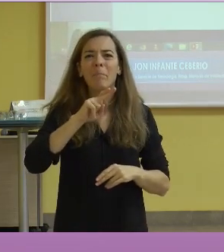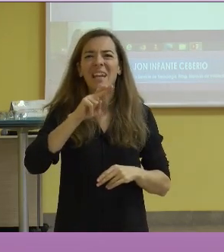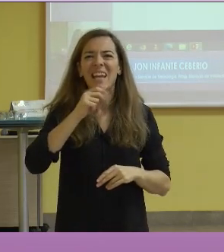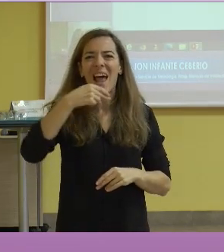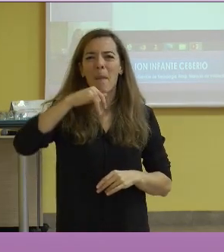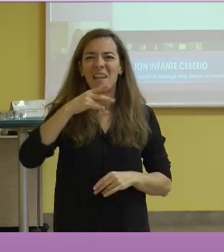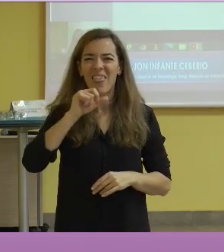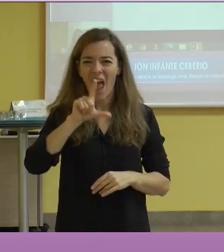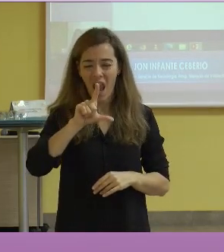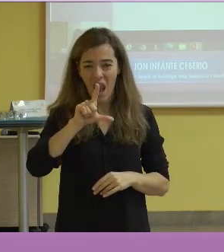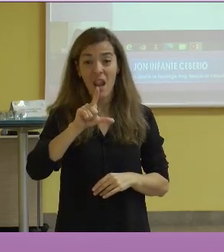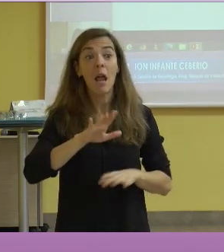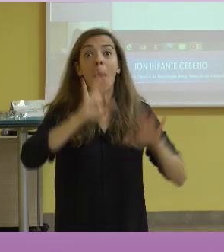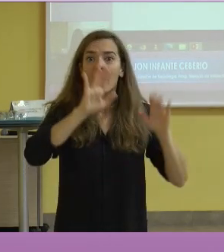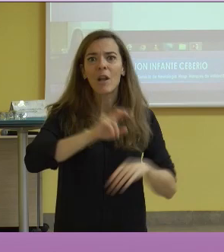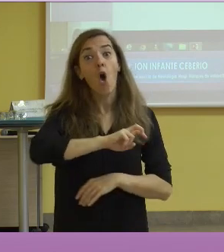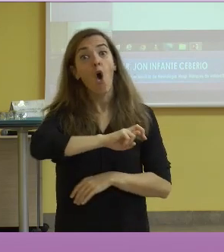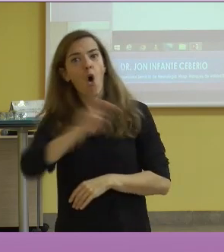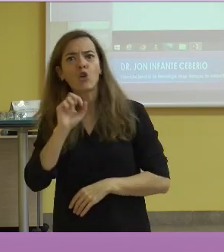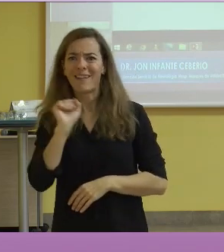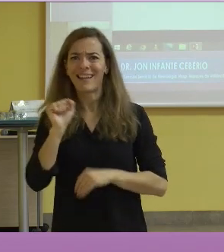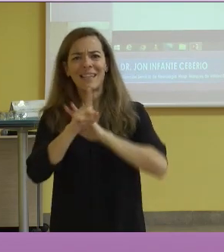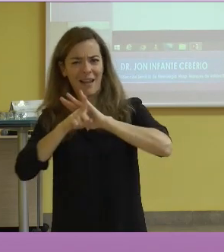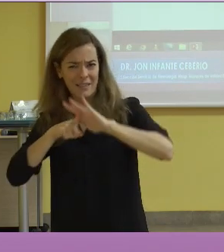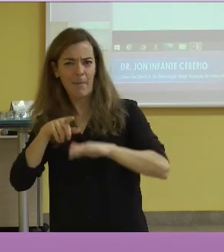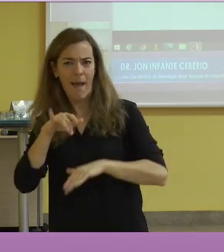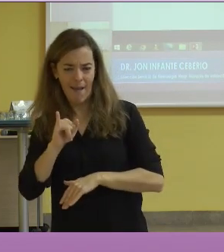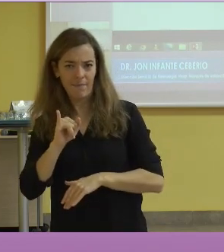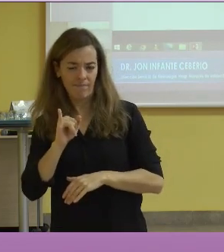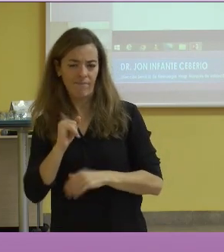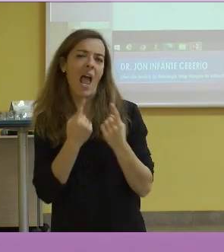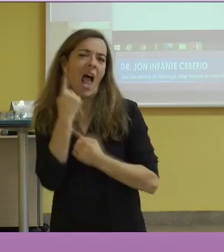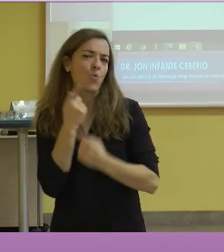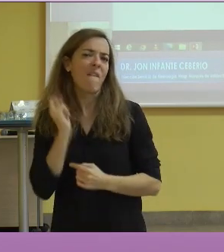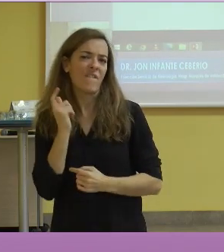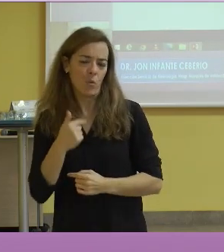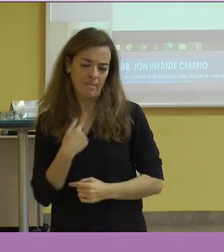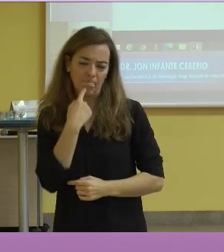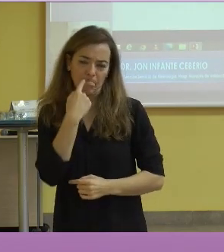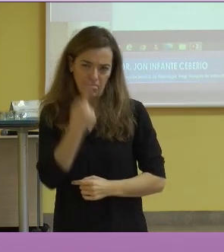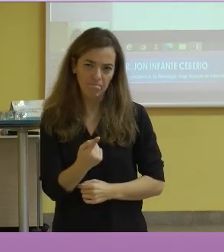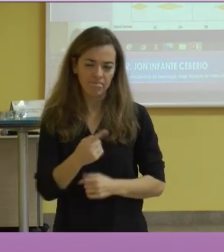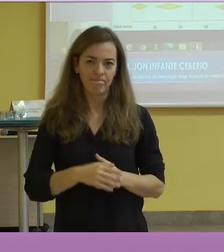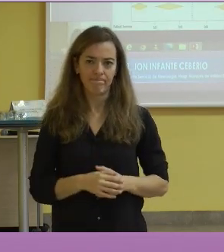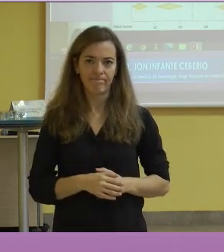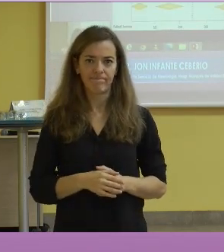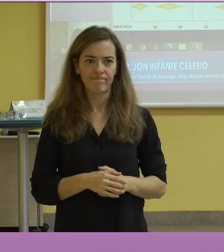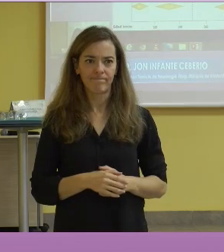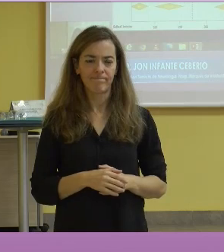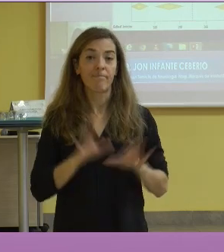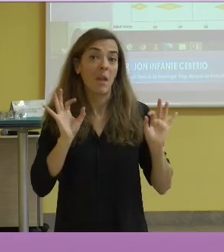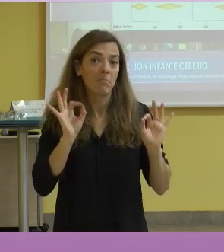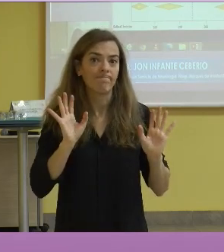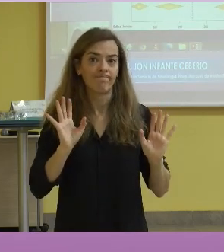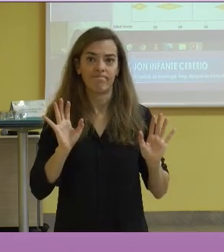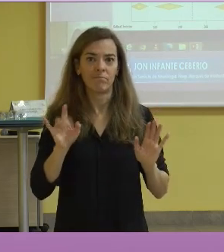Bien, pero hay otras ataxias recesivas. Vamos a mencionar algunas de las más frecuentes, dentro de que, lógicamente, hablamos de